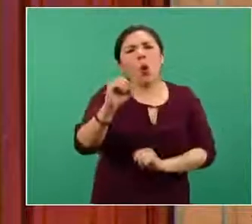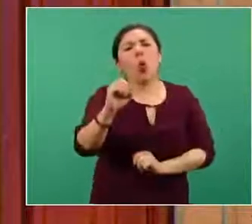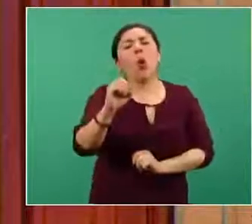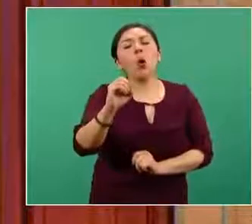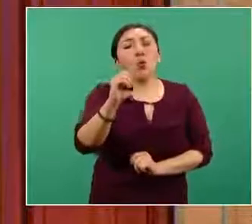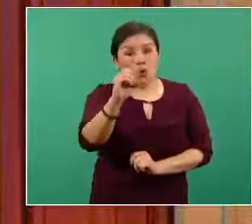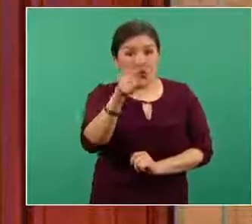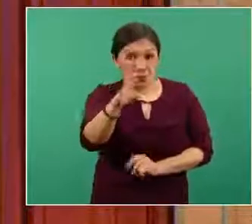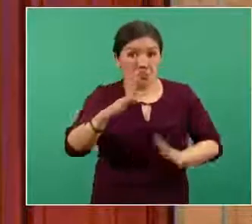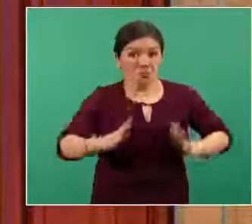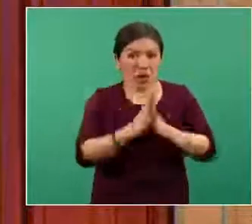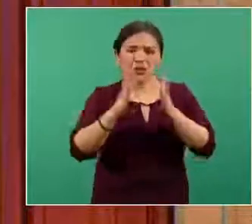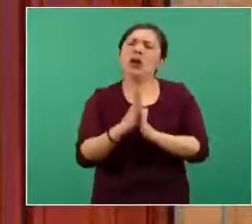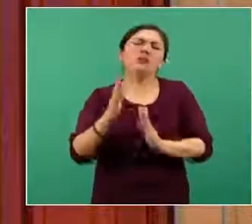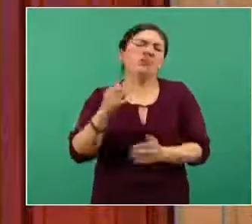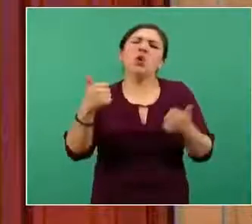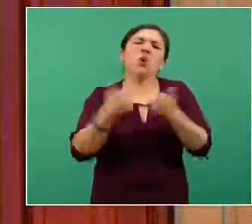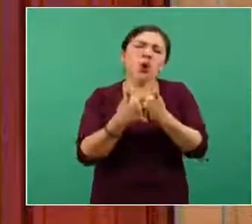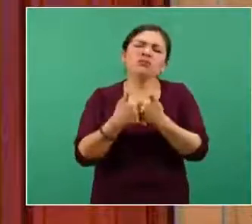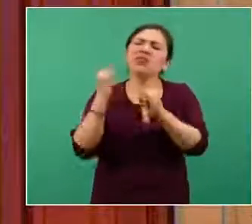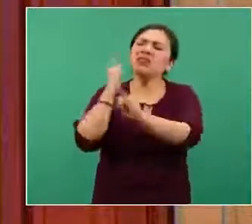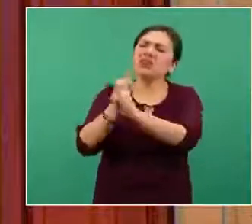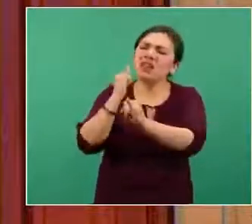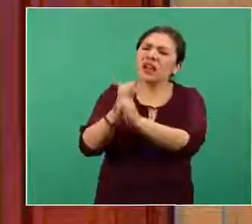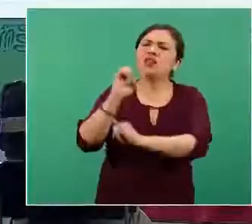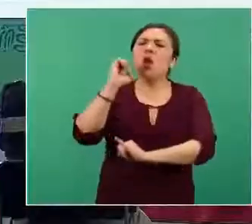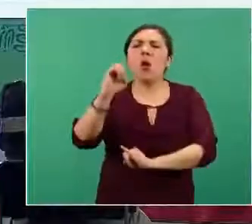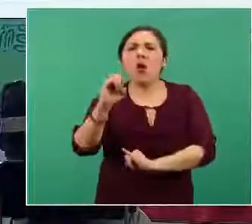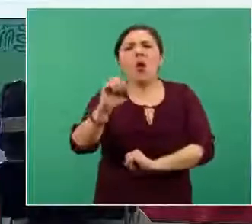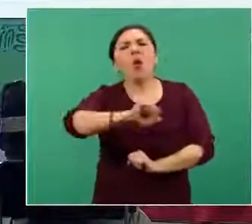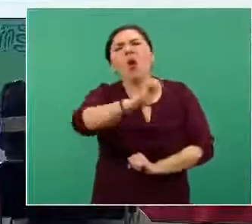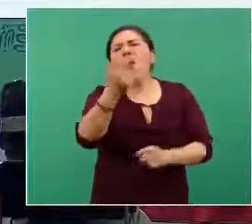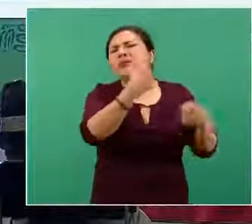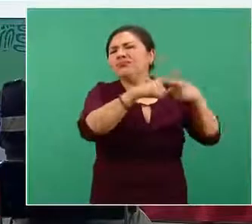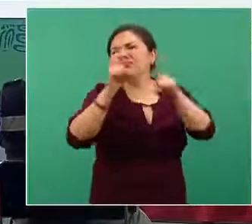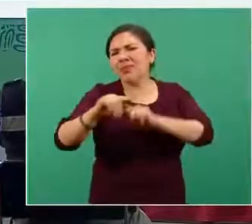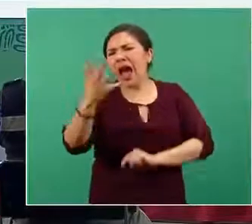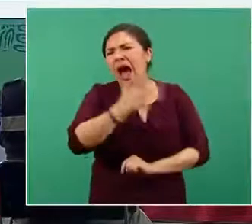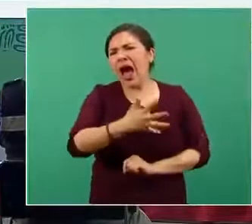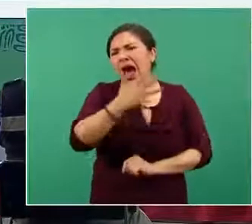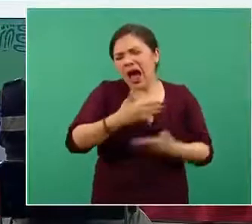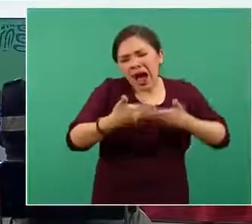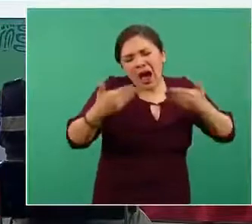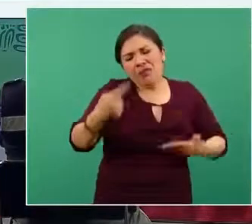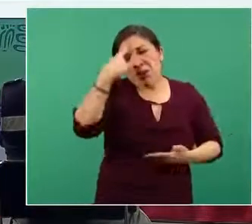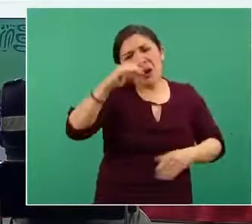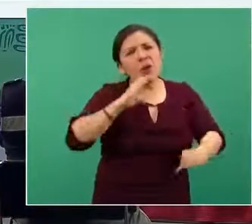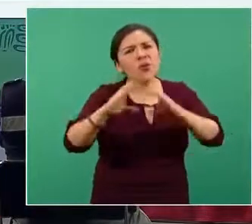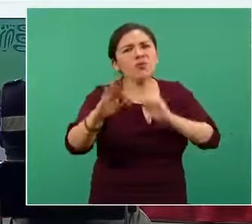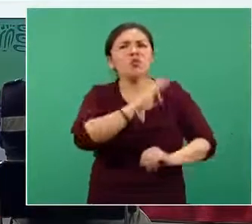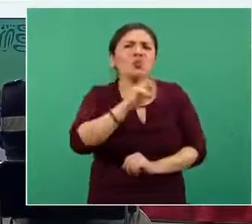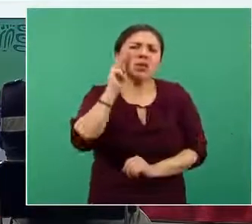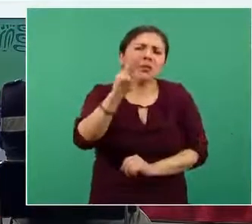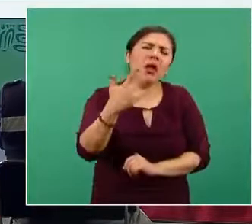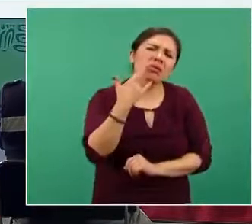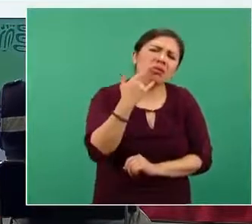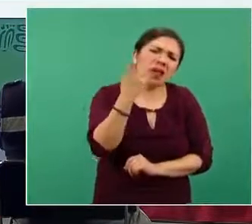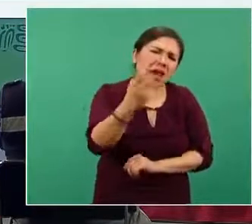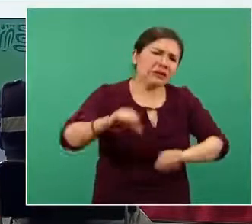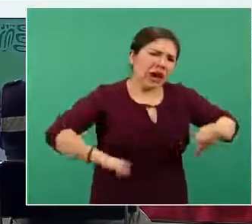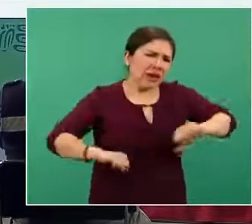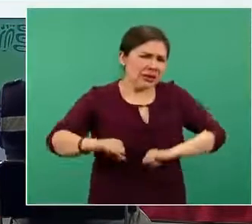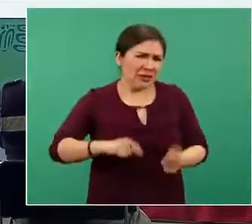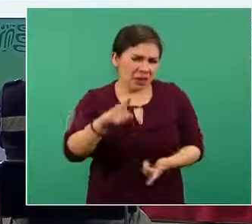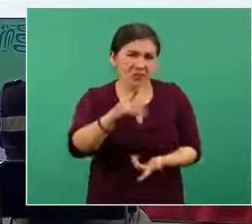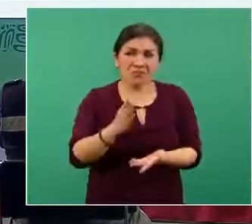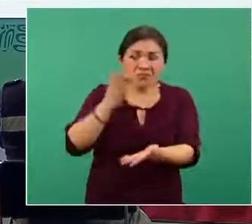participar solo a distancia o a través de las diferentes herramientas de comunicación para poder ver estas actividades.